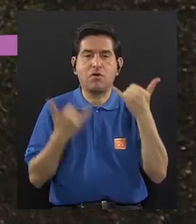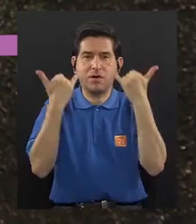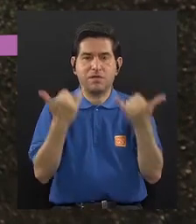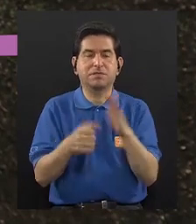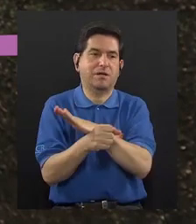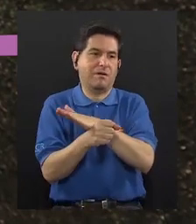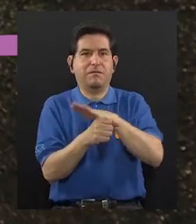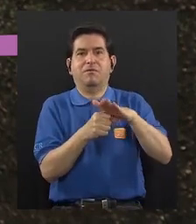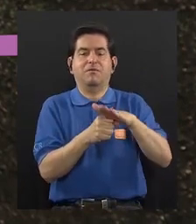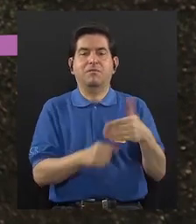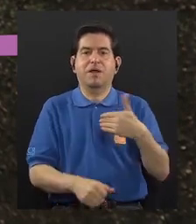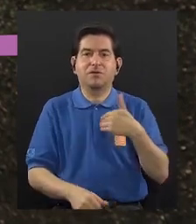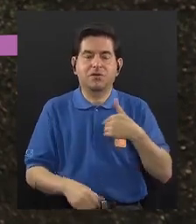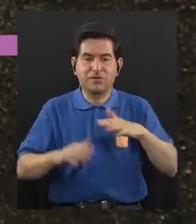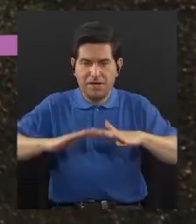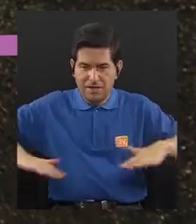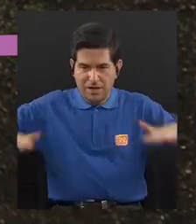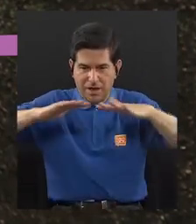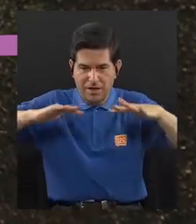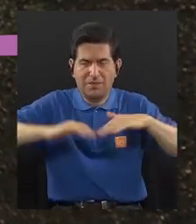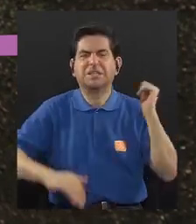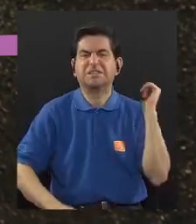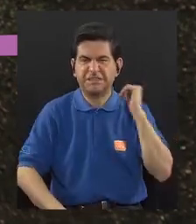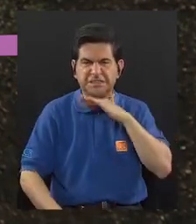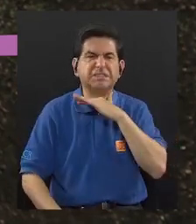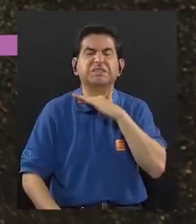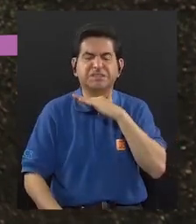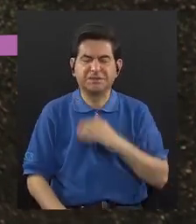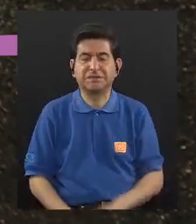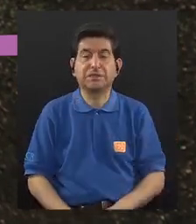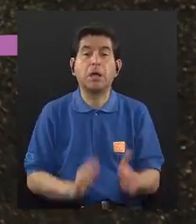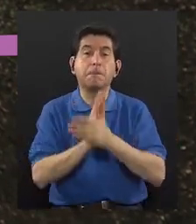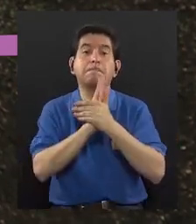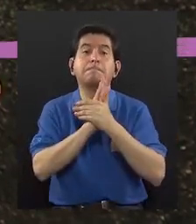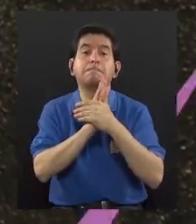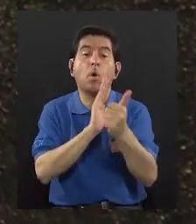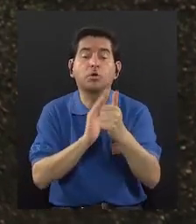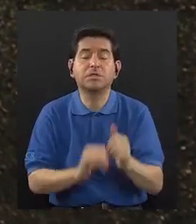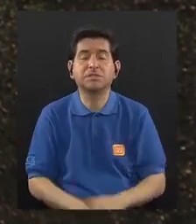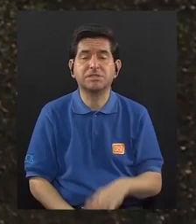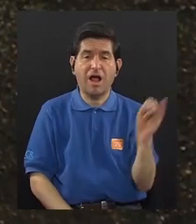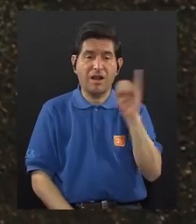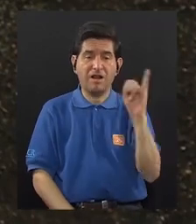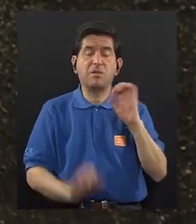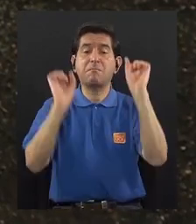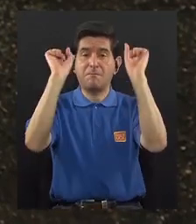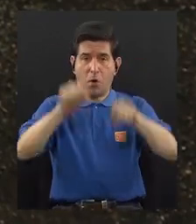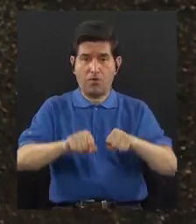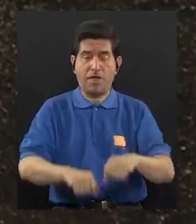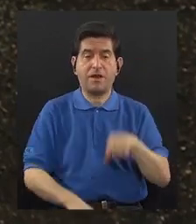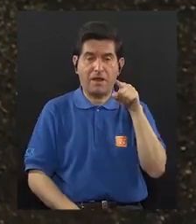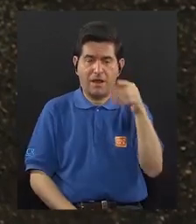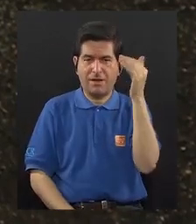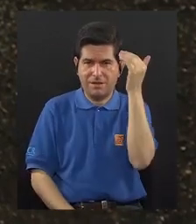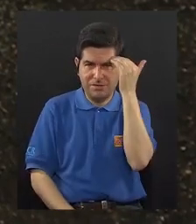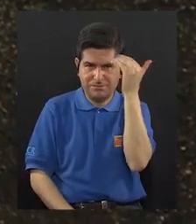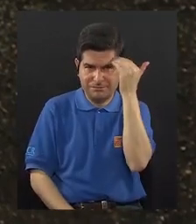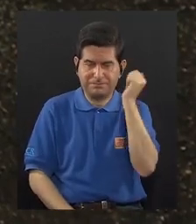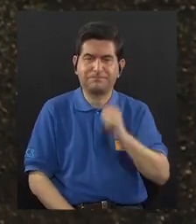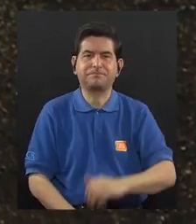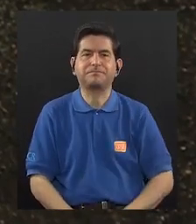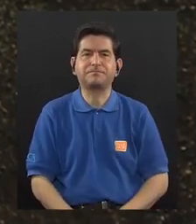que ya es suficiente para tener una superficie altamente contaminada y potencialmente infecciosa entonces lo que hay que tener